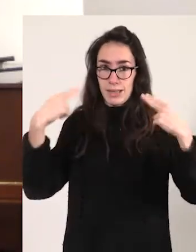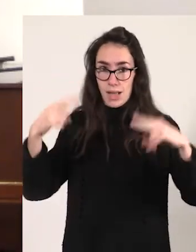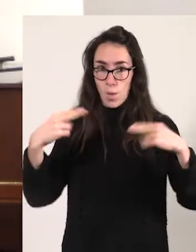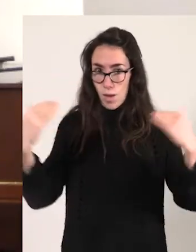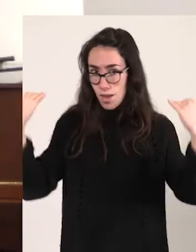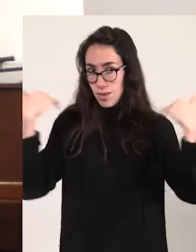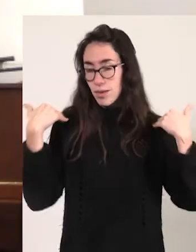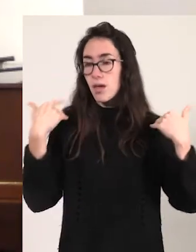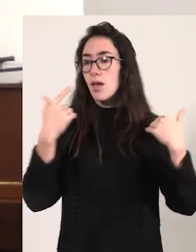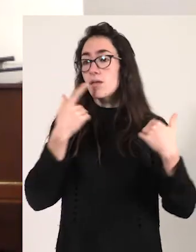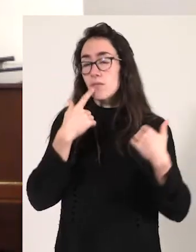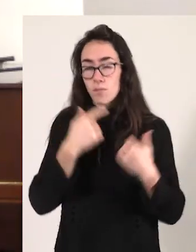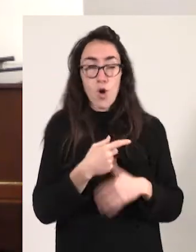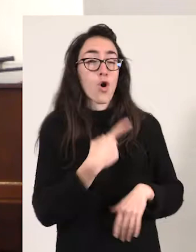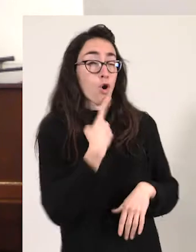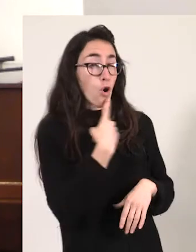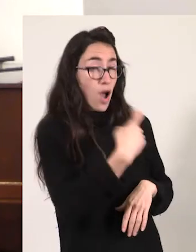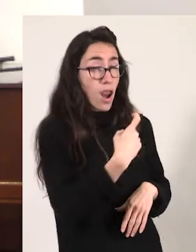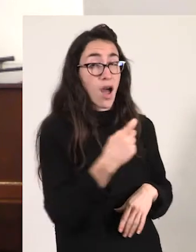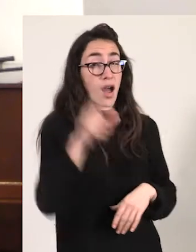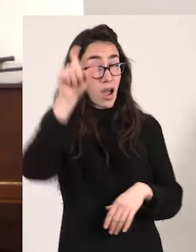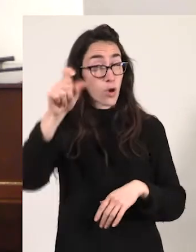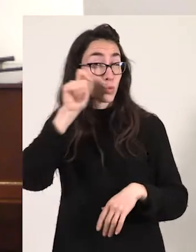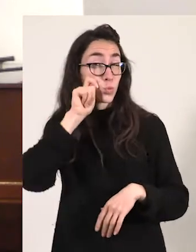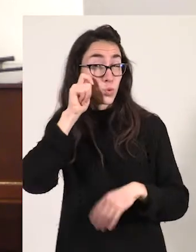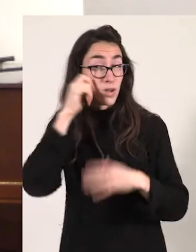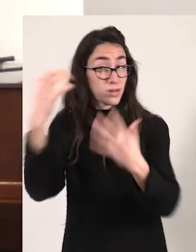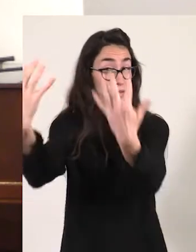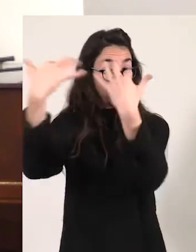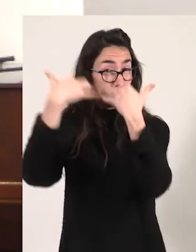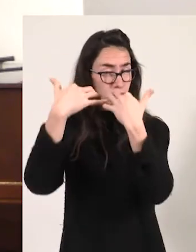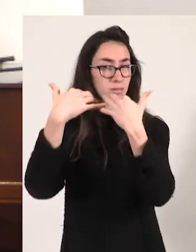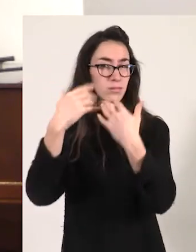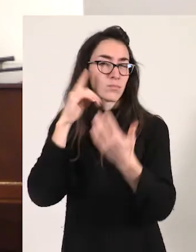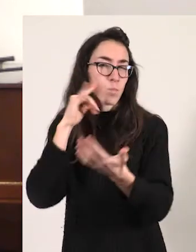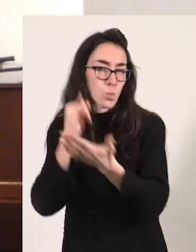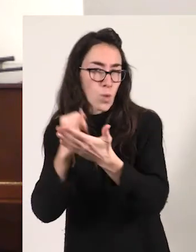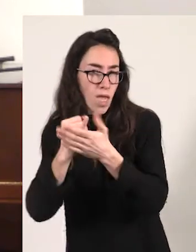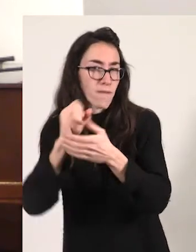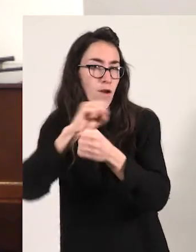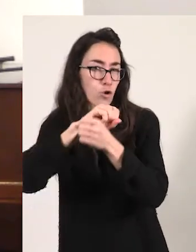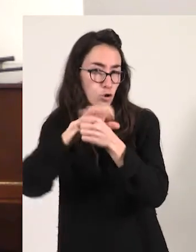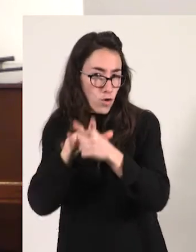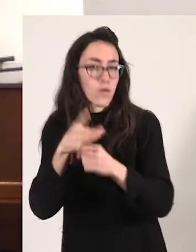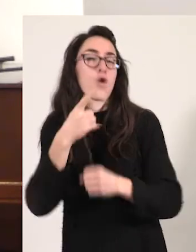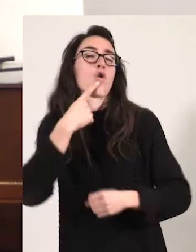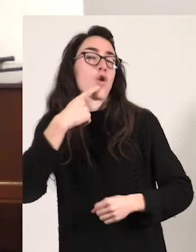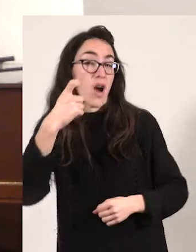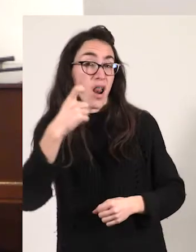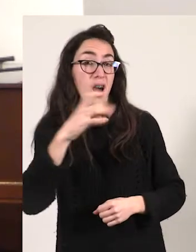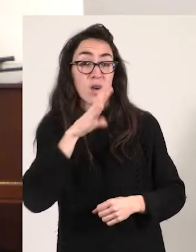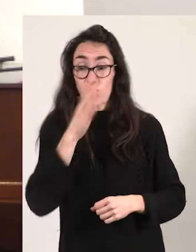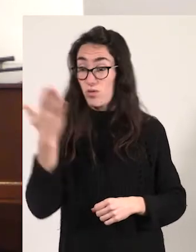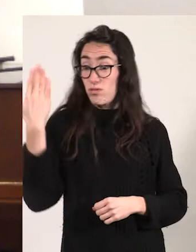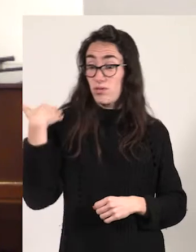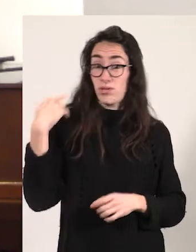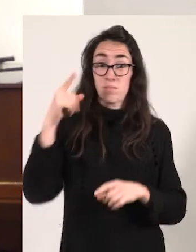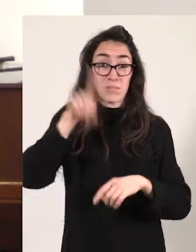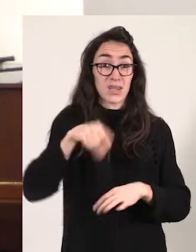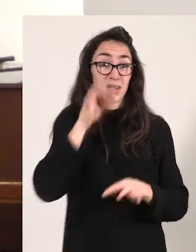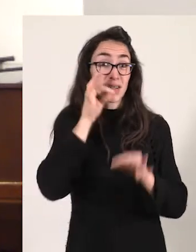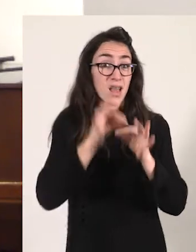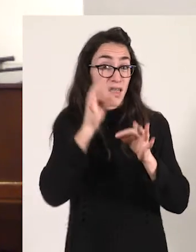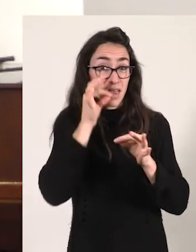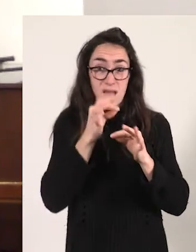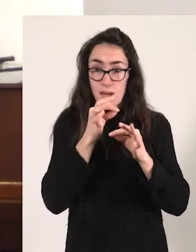restaurante, madre mía, ojalá hubieran hecho pruebas de COVID a los turistas que venían, porque ahora mismo tenemos, el mes